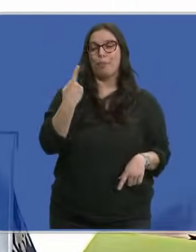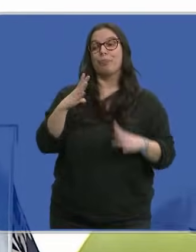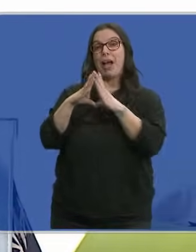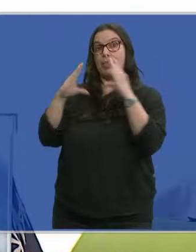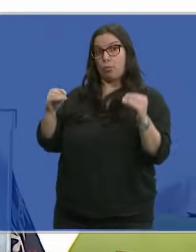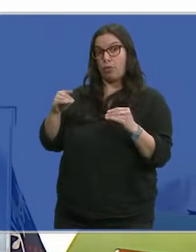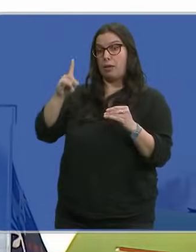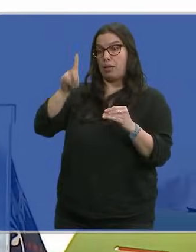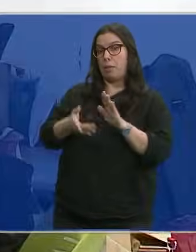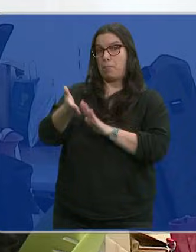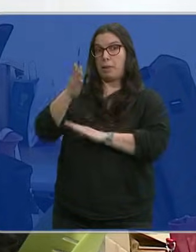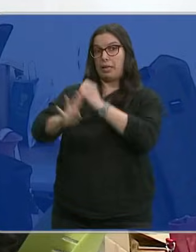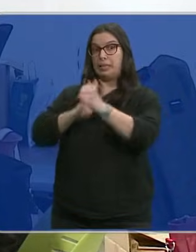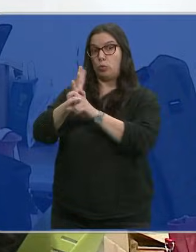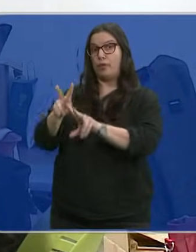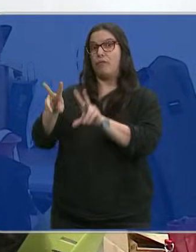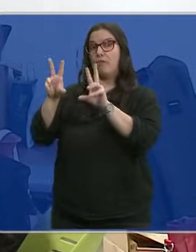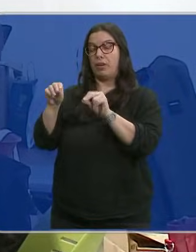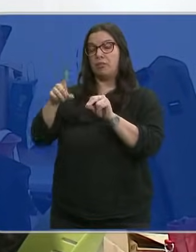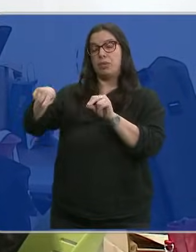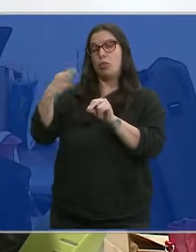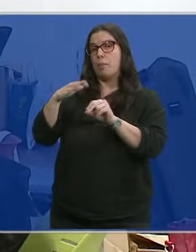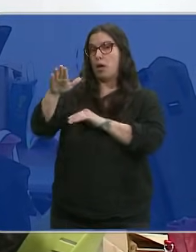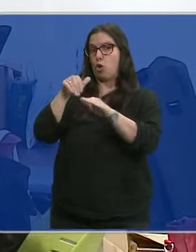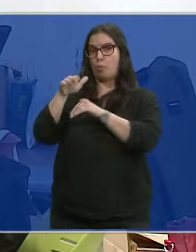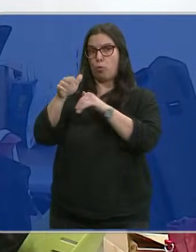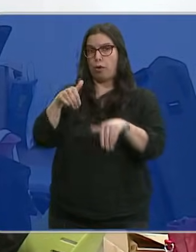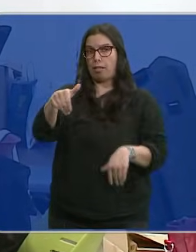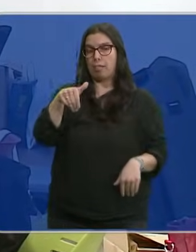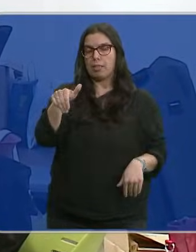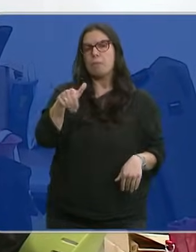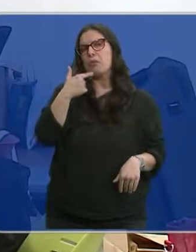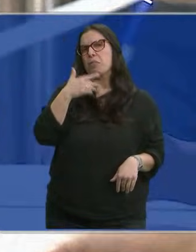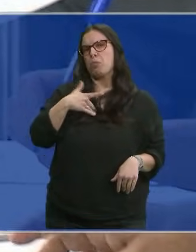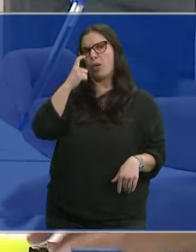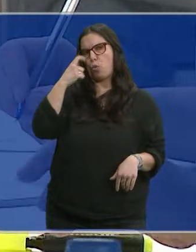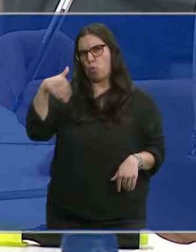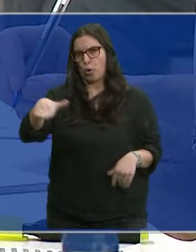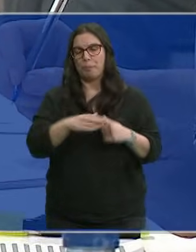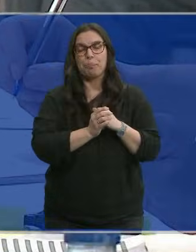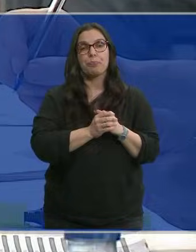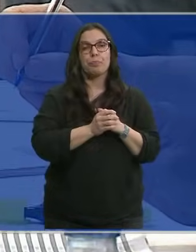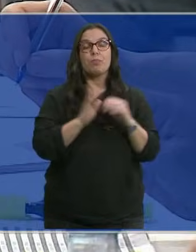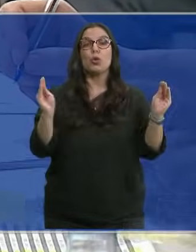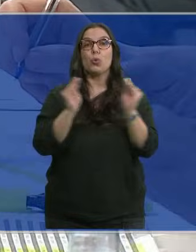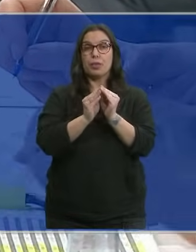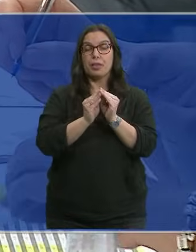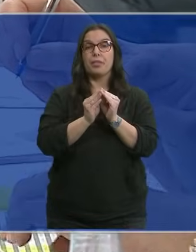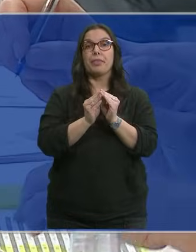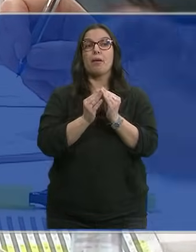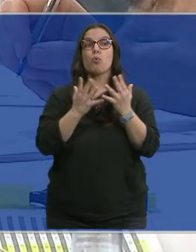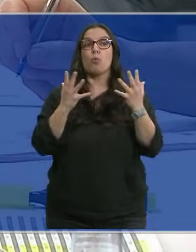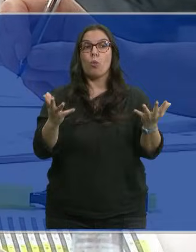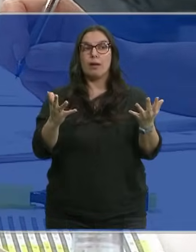Andalucía también se agota la legislatura y tendrán que convocar comicios. Pero se habla del mes de junio. Lo que sí que va a coincidir con